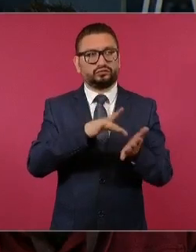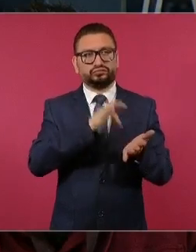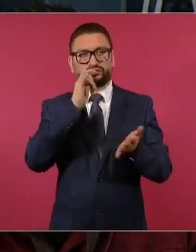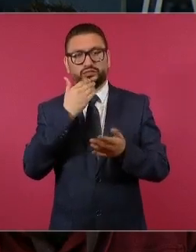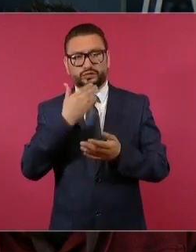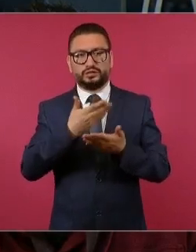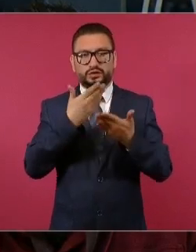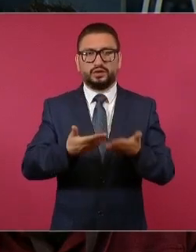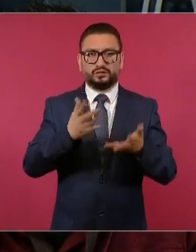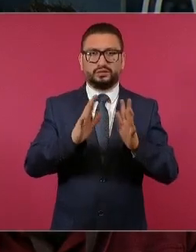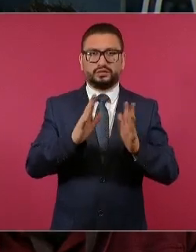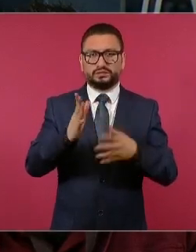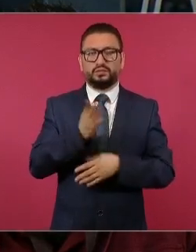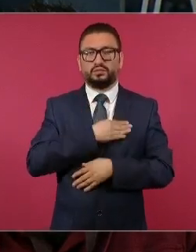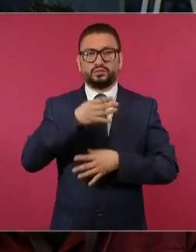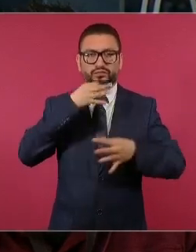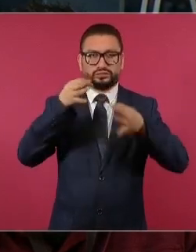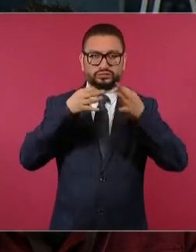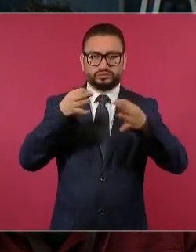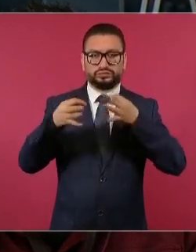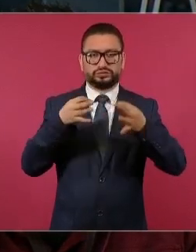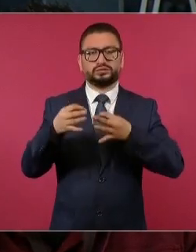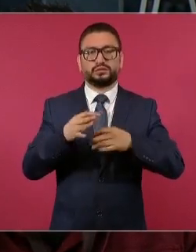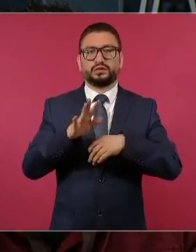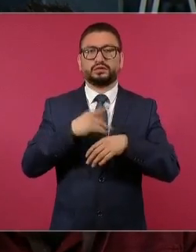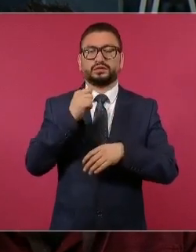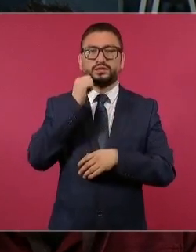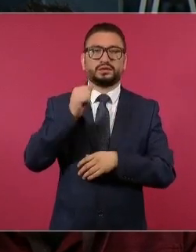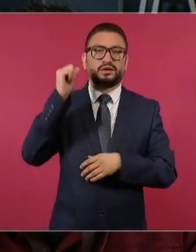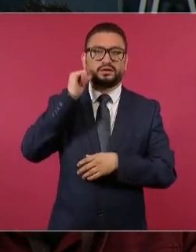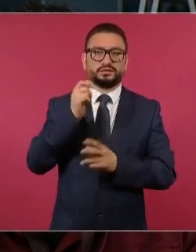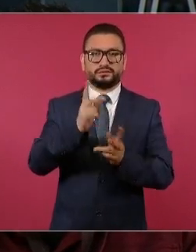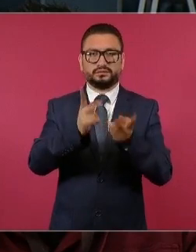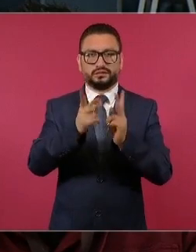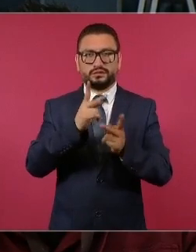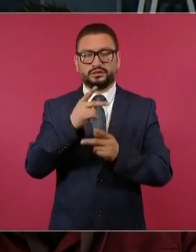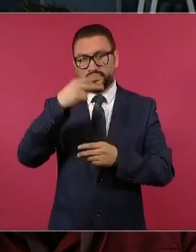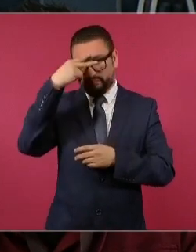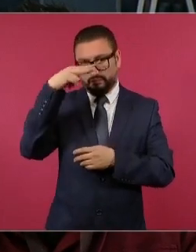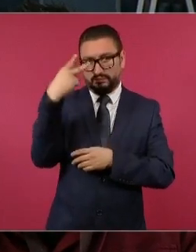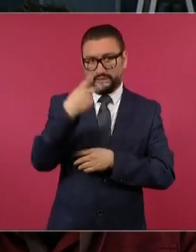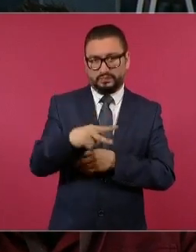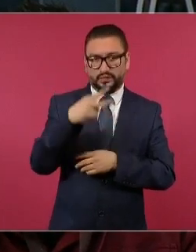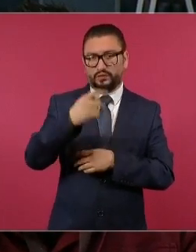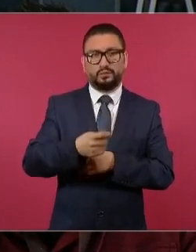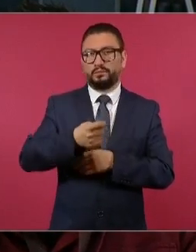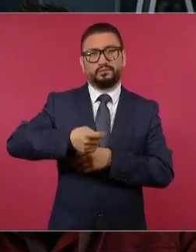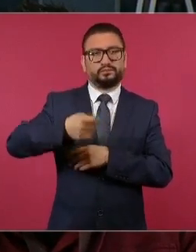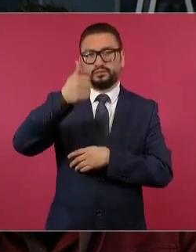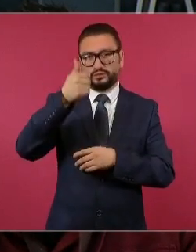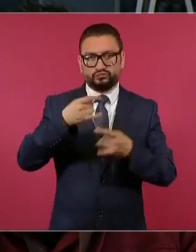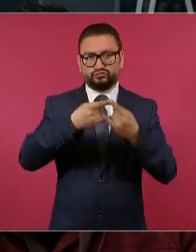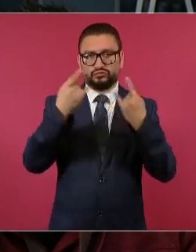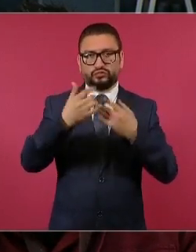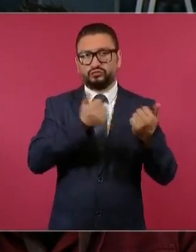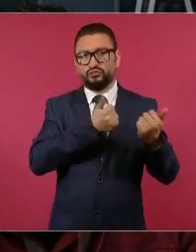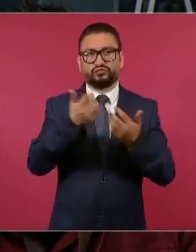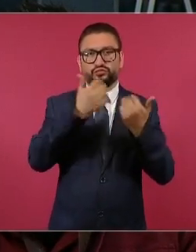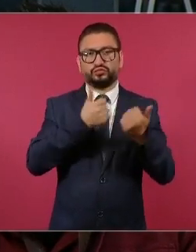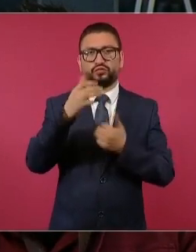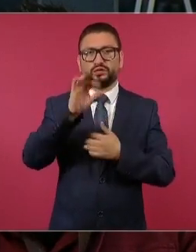ejemplo, se acumulan las buenas noticias. Ayer se hablaba, por ejemplo, de que México rompió un nuevo récord en materia de exportaciones,